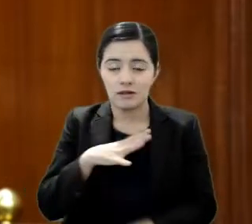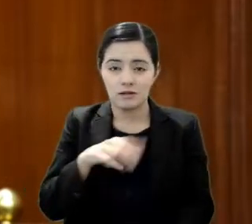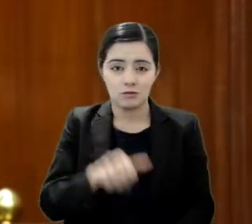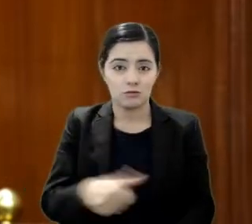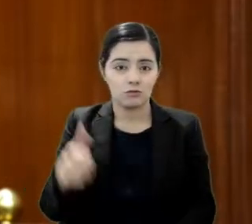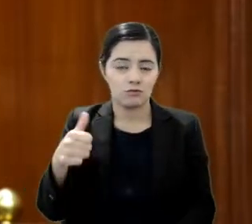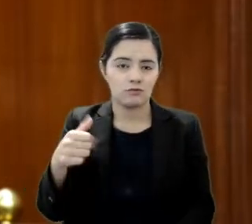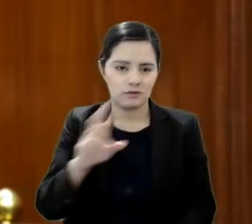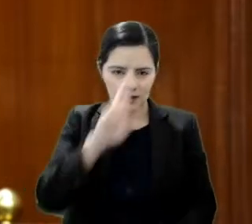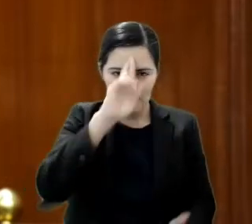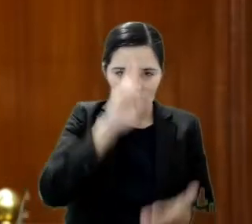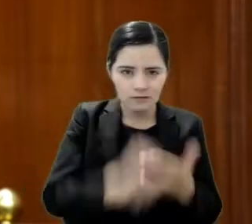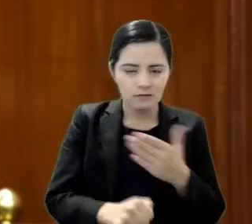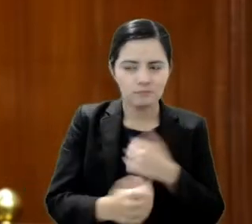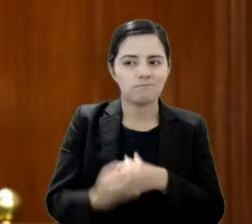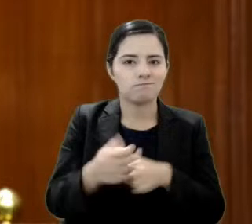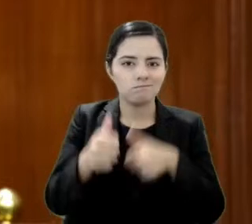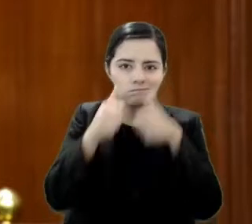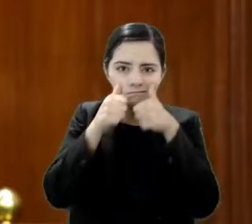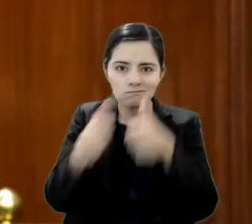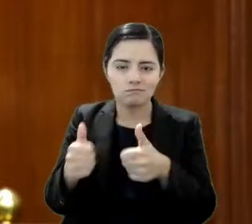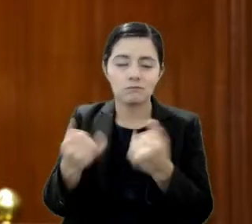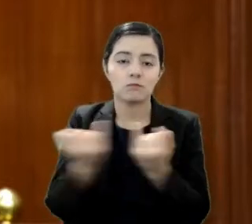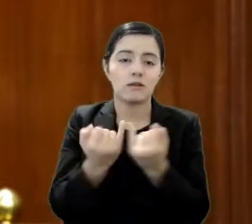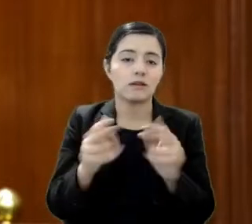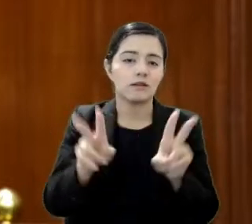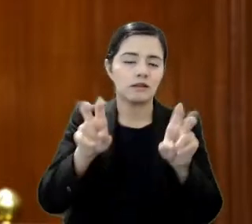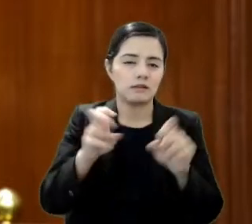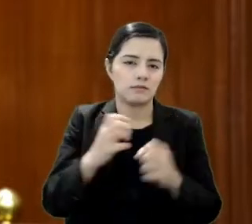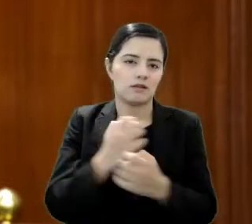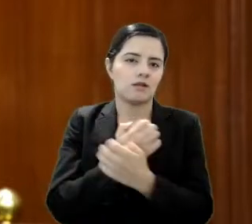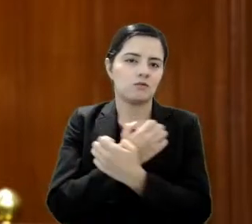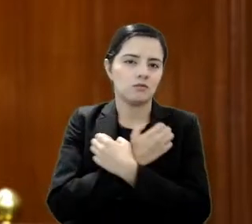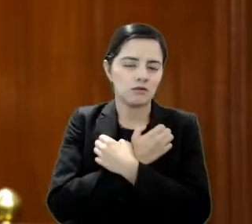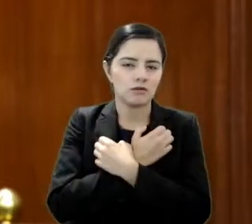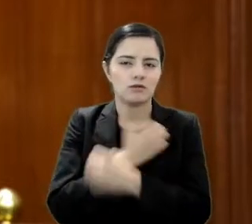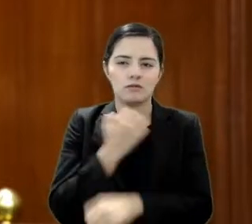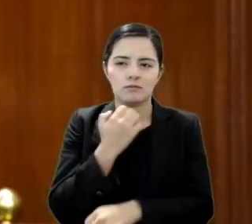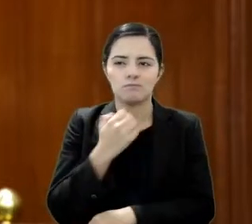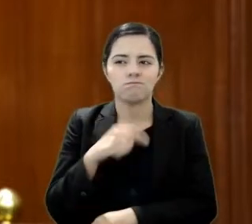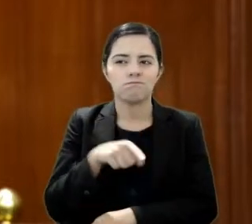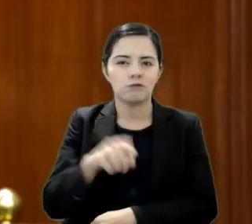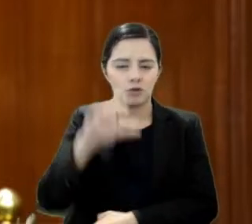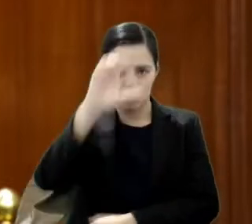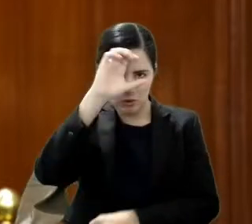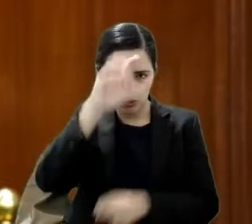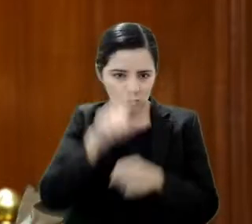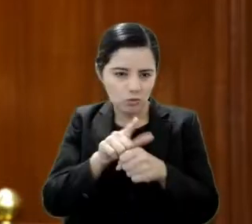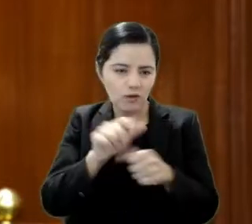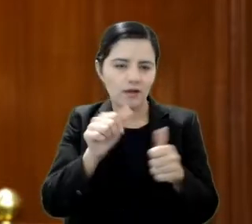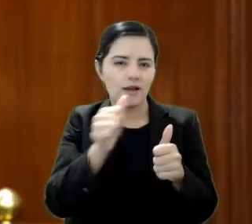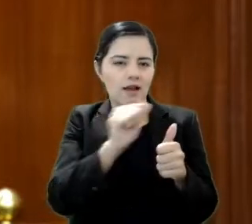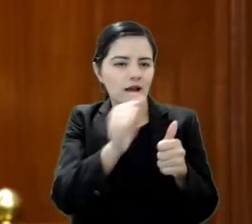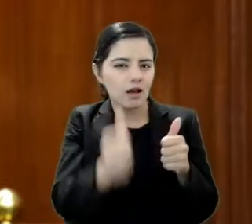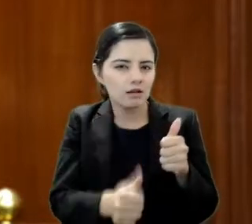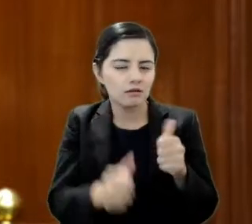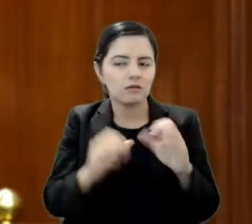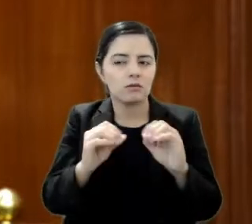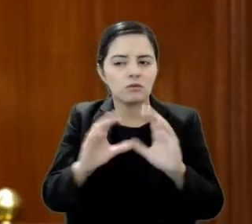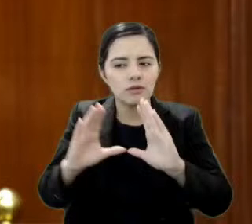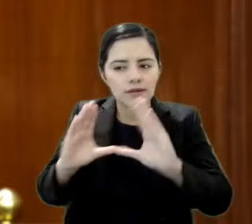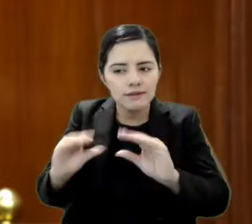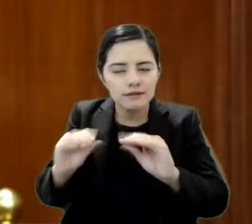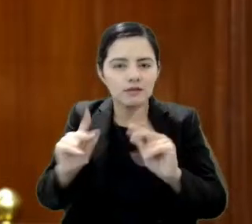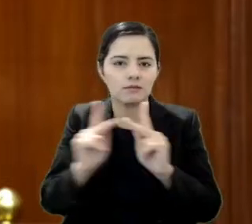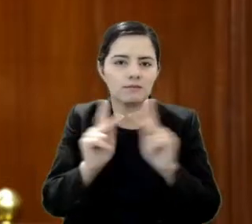jóvenes, de educación y cultura relacionados con el fomento de las actividades culturales, artísticas y de cultura de paz en el Estado dirigidas